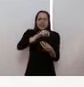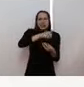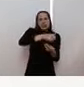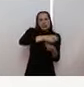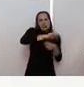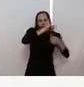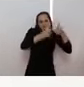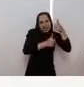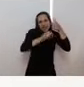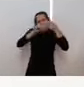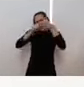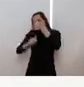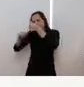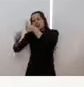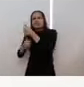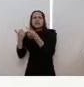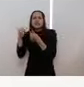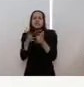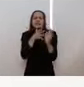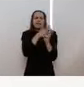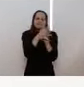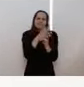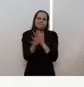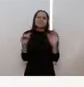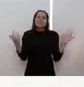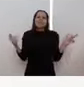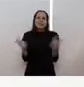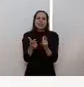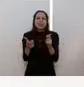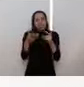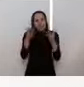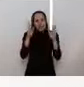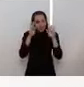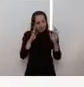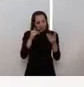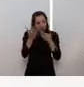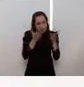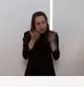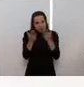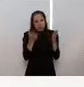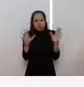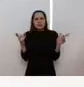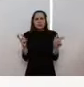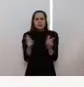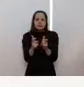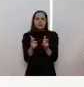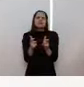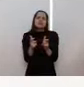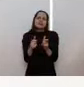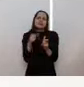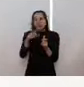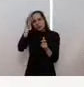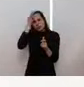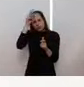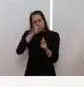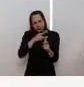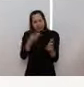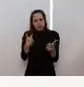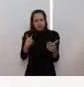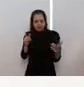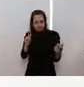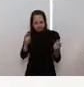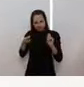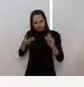manifestado existe una disminución en la prestación de los servicios el hospital militar tuvo que ajustar su presupuesto